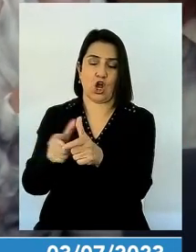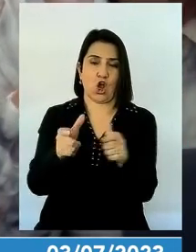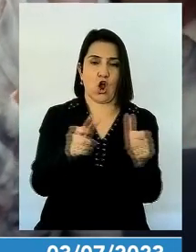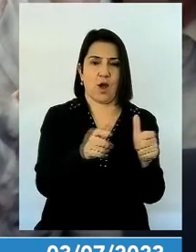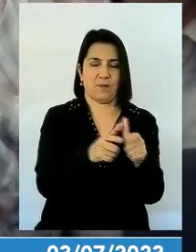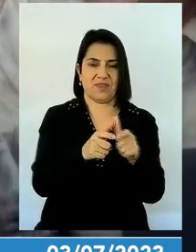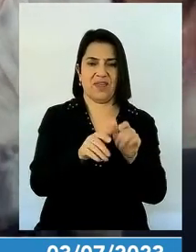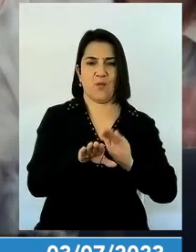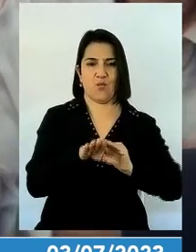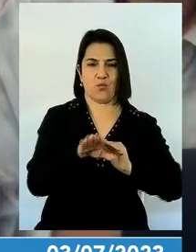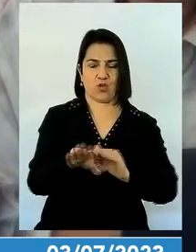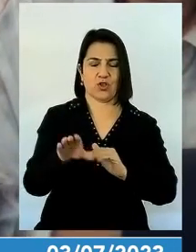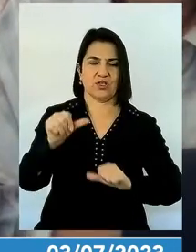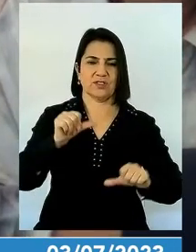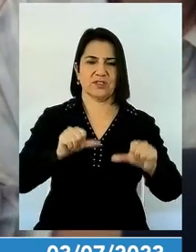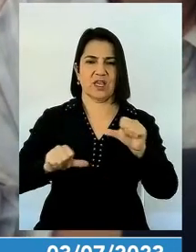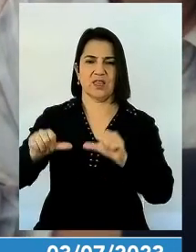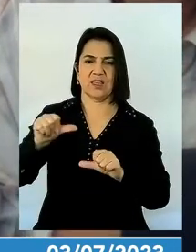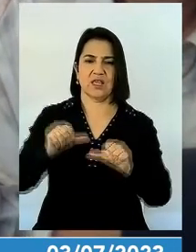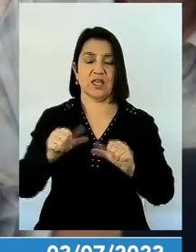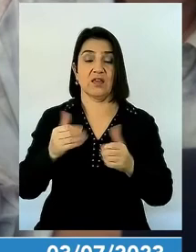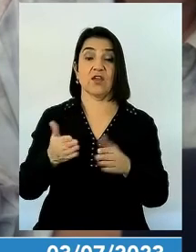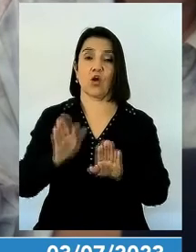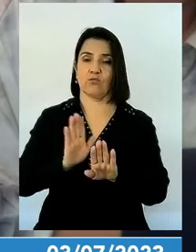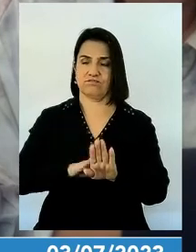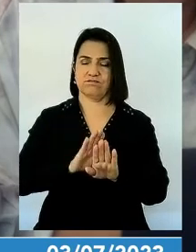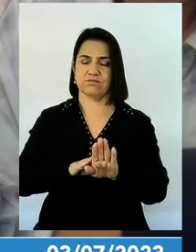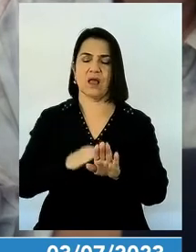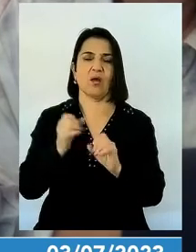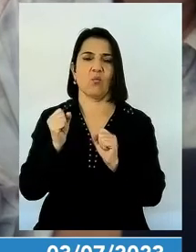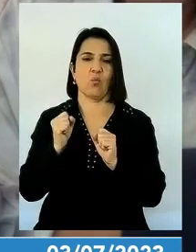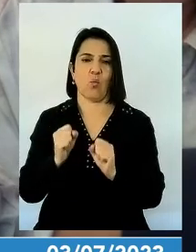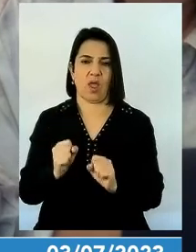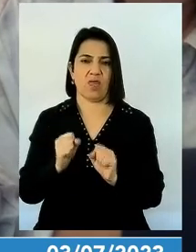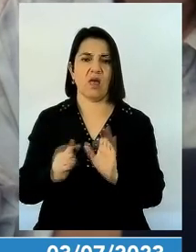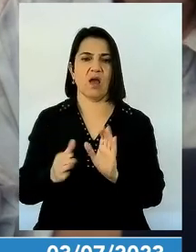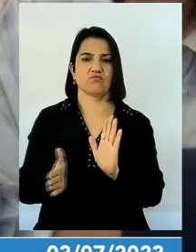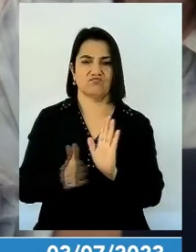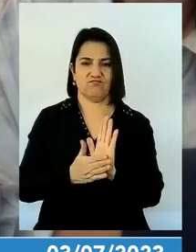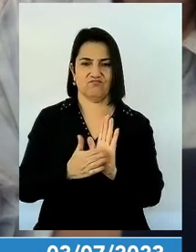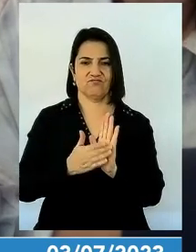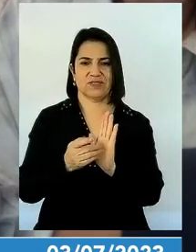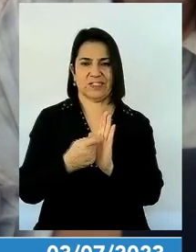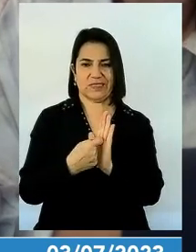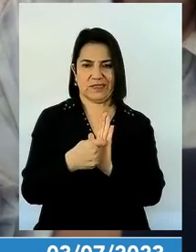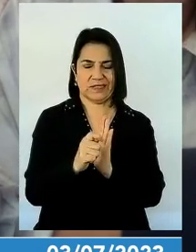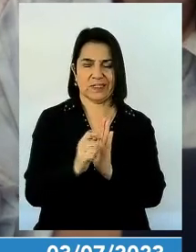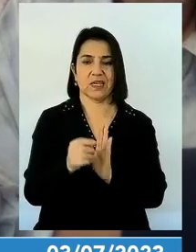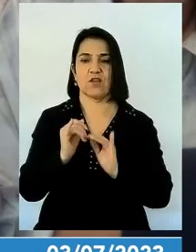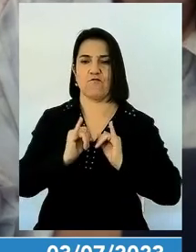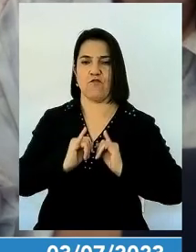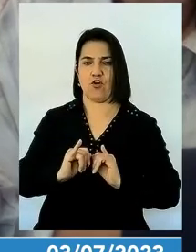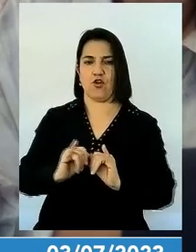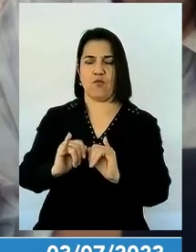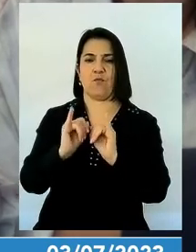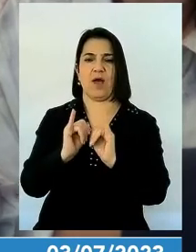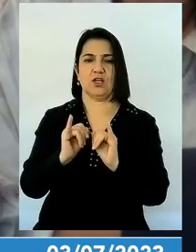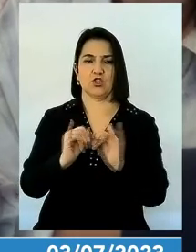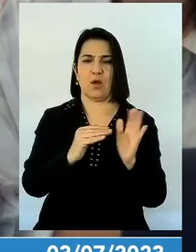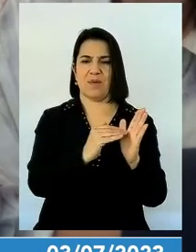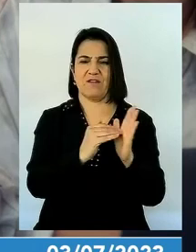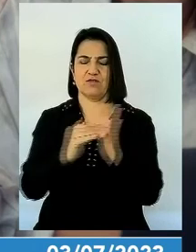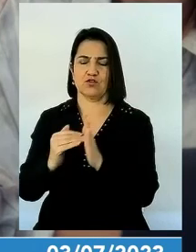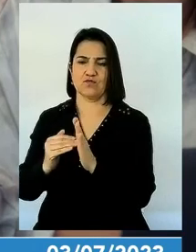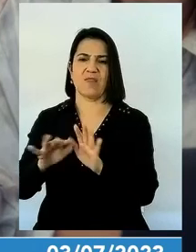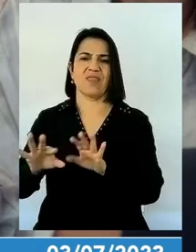para que se pueda avalar justamente la información para la sostenibilidad y actividad con una mirada